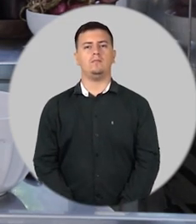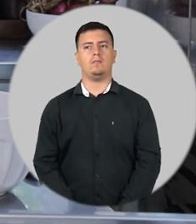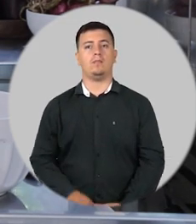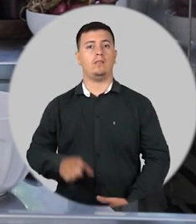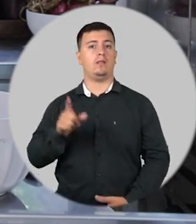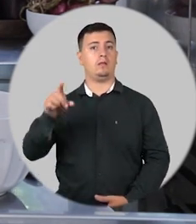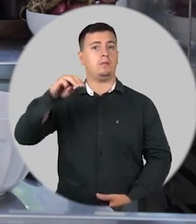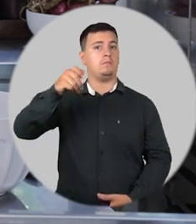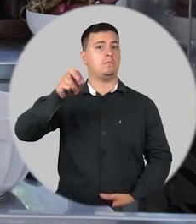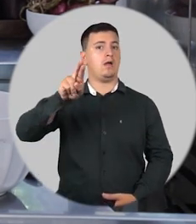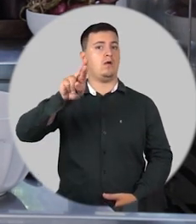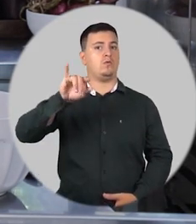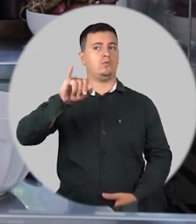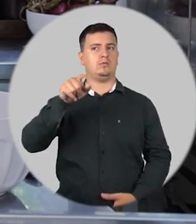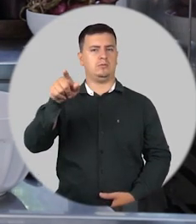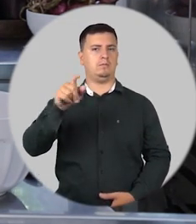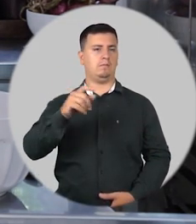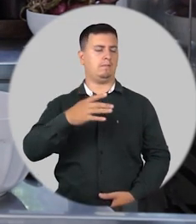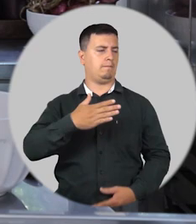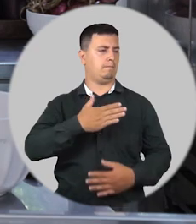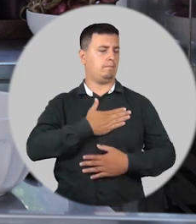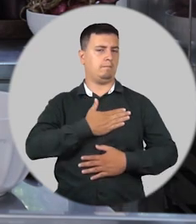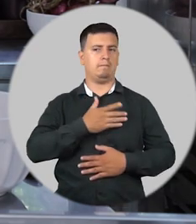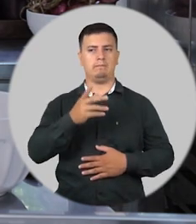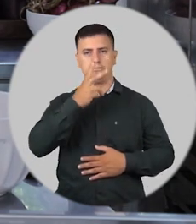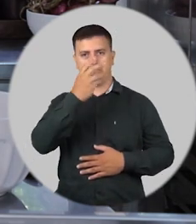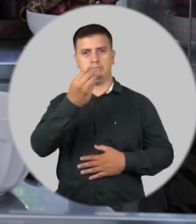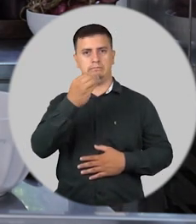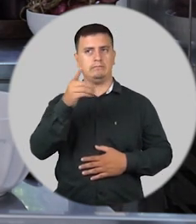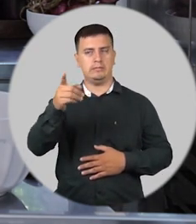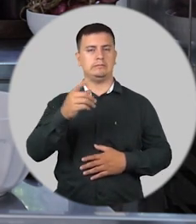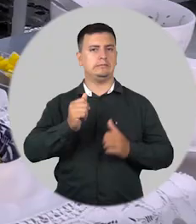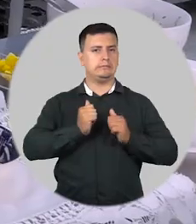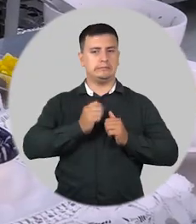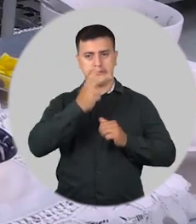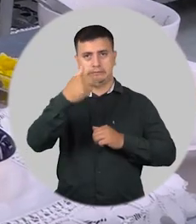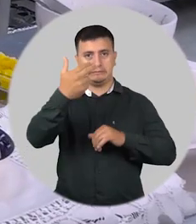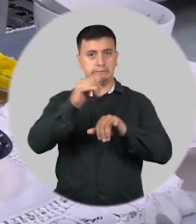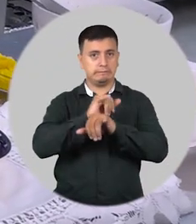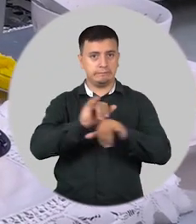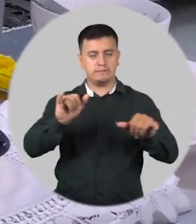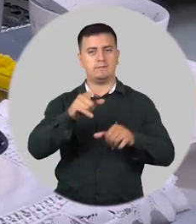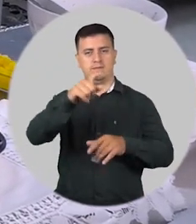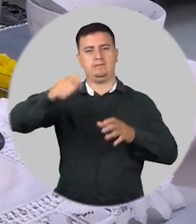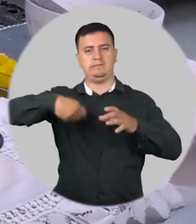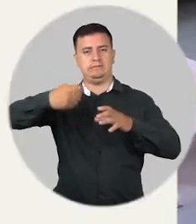A Mauri le encanta, ya está esperando que terminemos de preparar esto porque quiere probar.